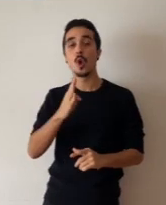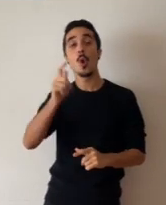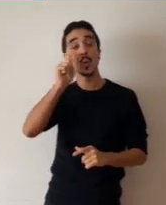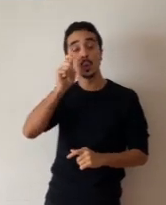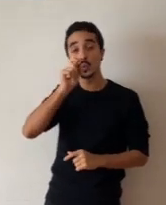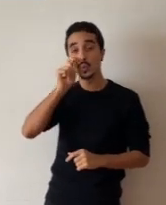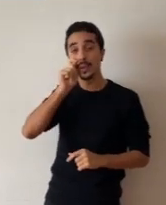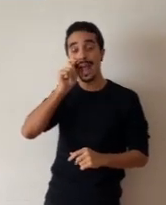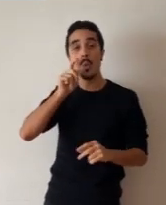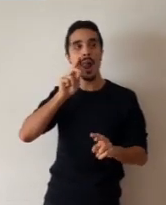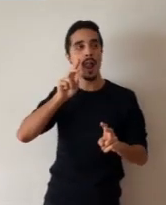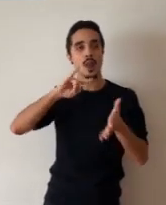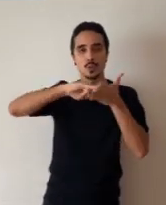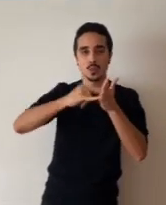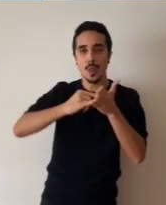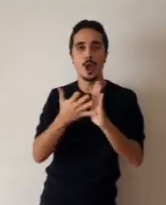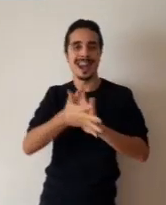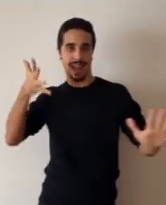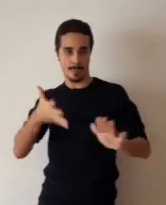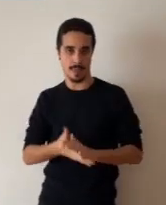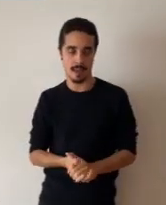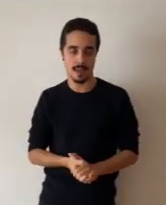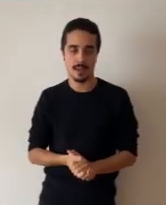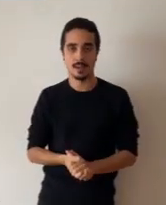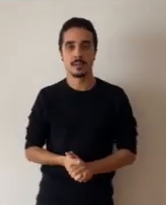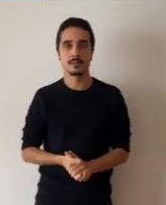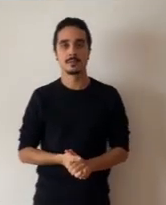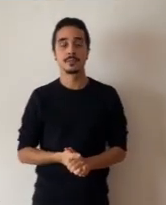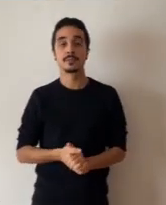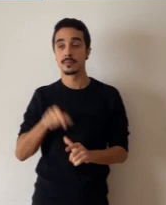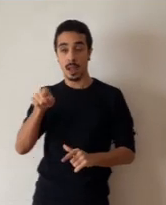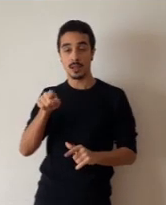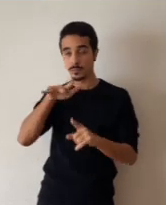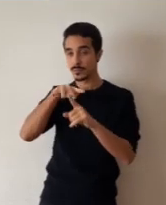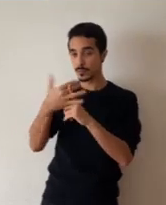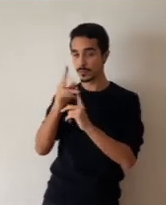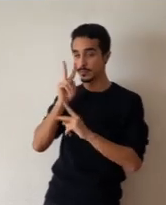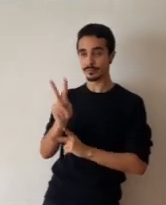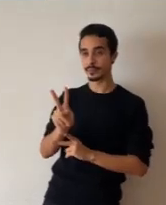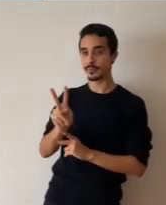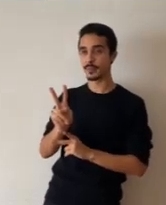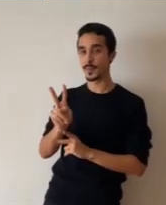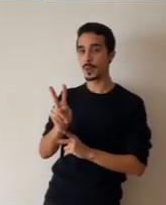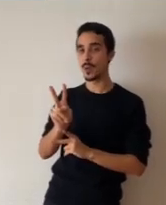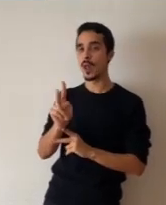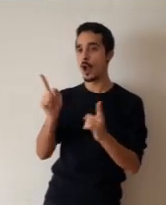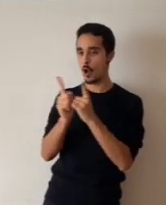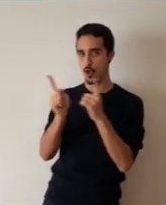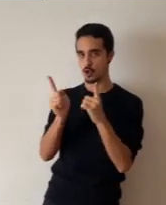pasan a lo que son unas consultas de resolución rápida, en la que se les ve